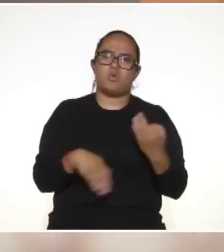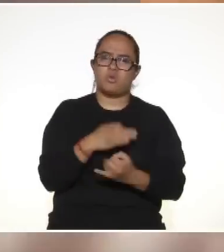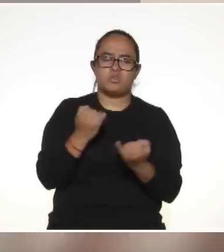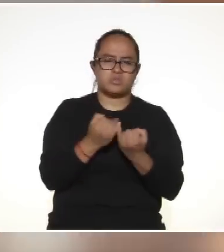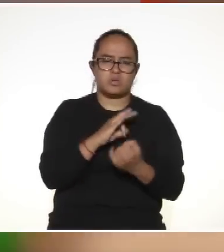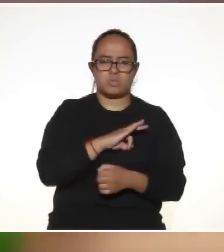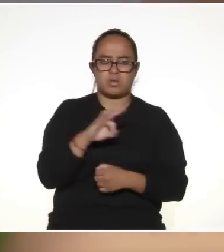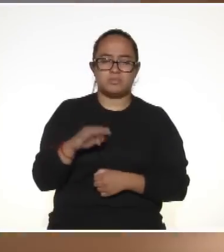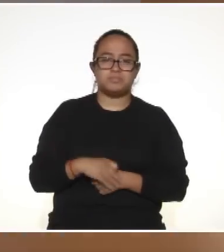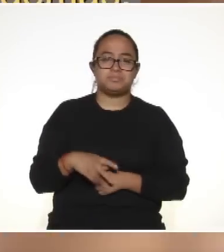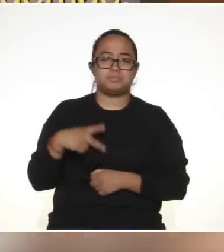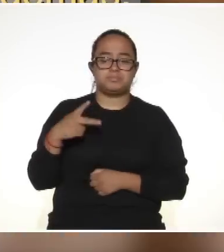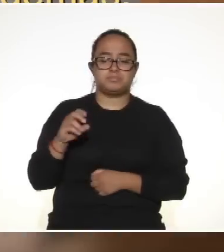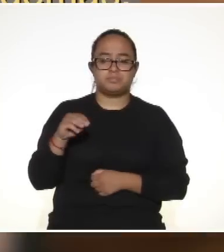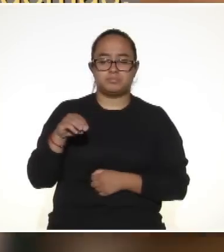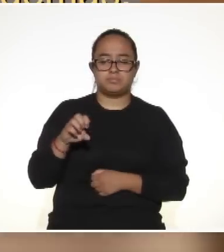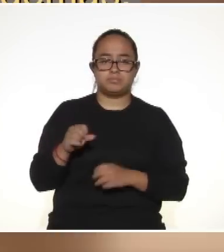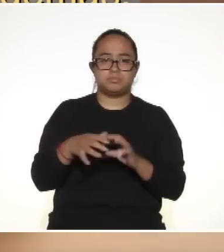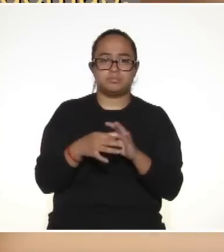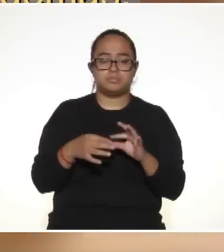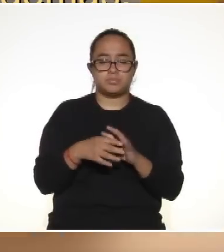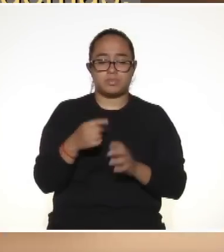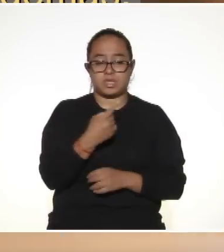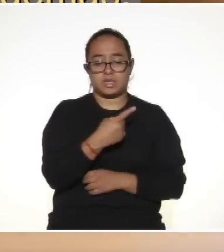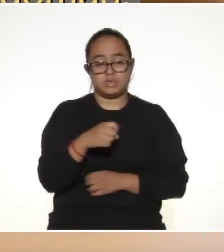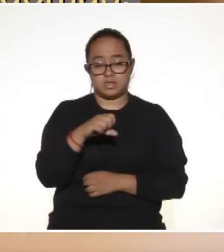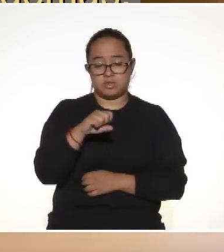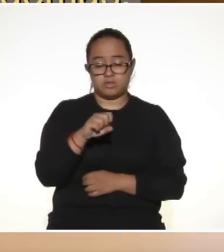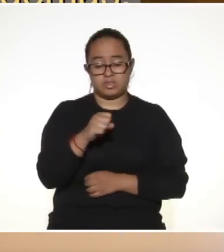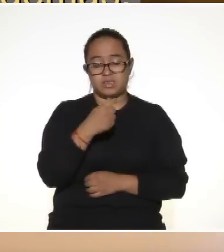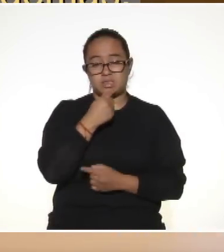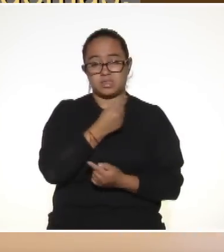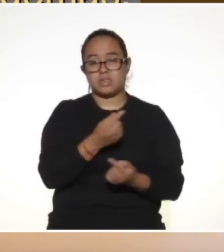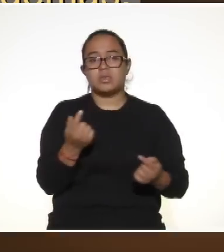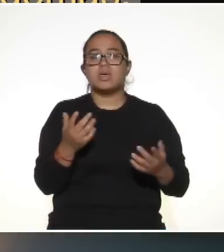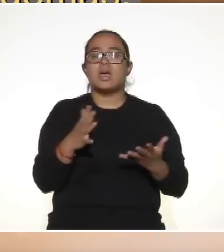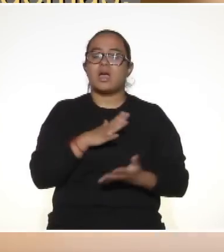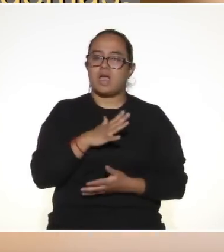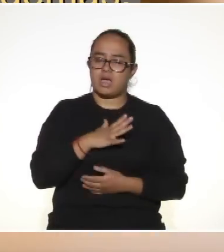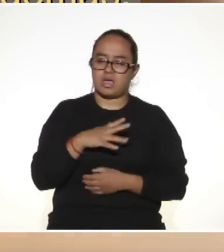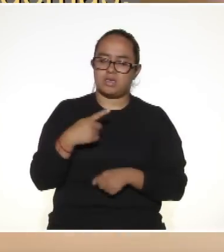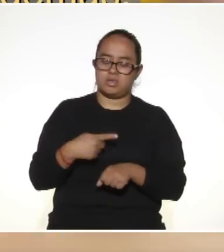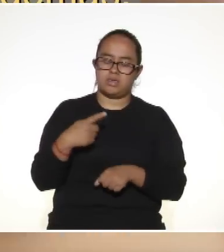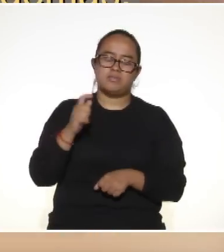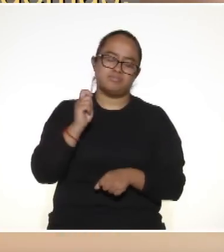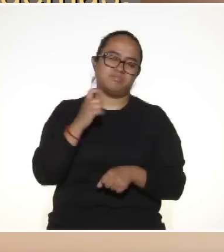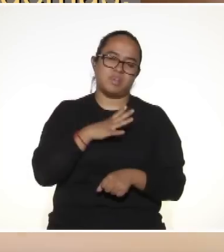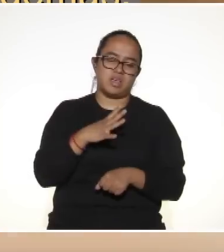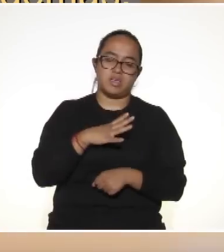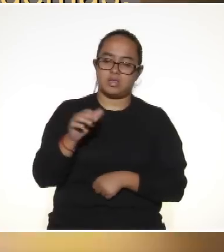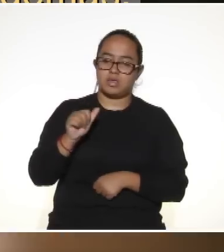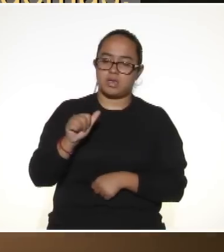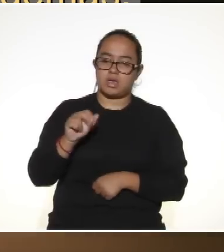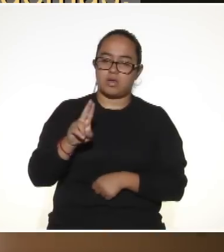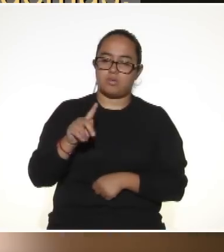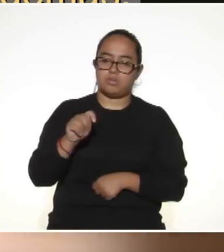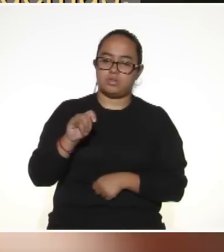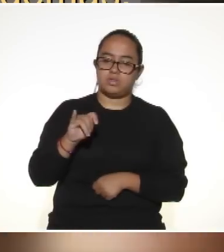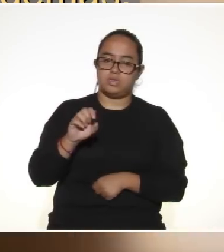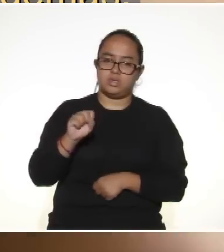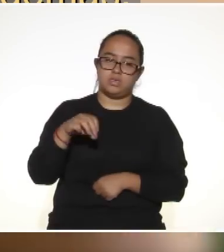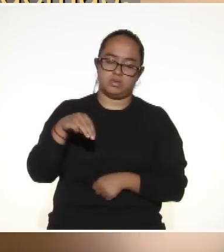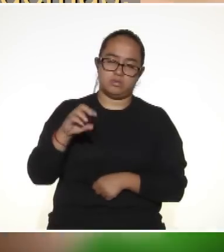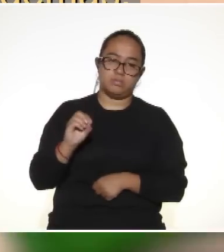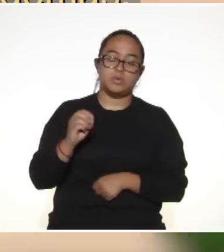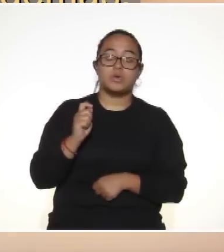que 1 de cada 160 niños presenta el trastorno del espectro autista, TEA, que disminuye la